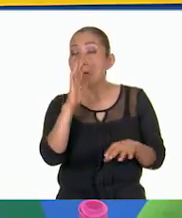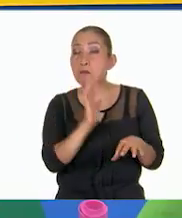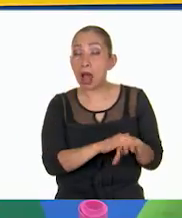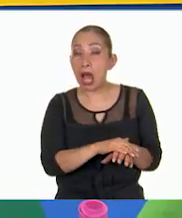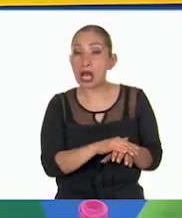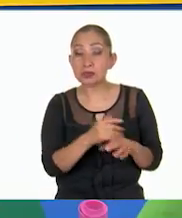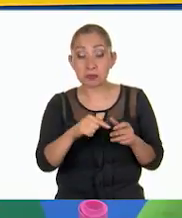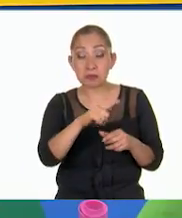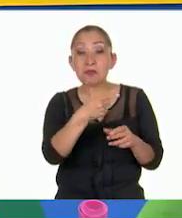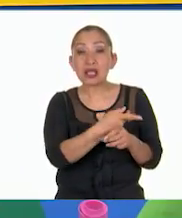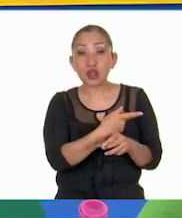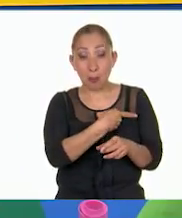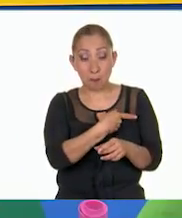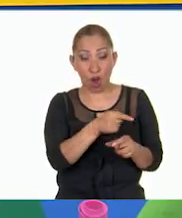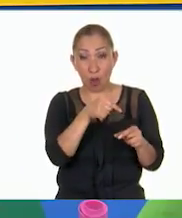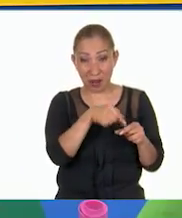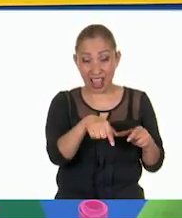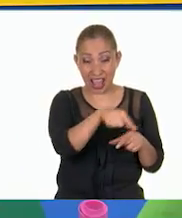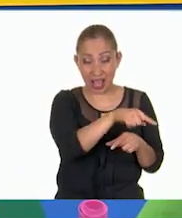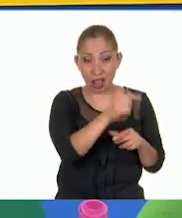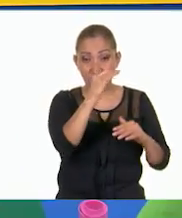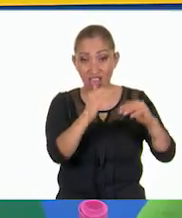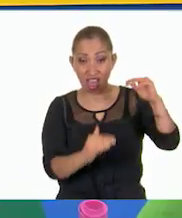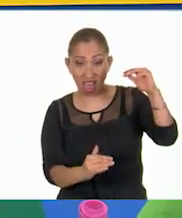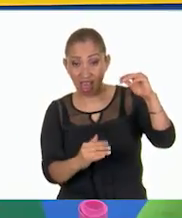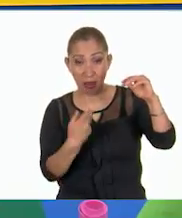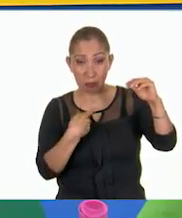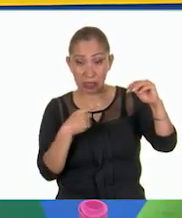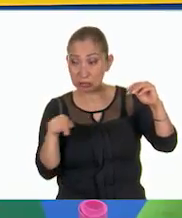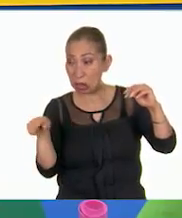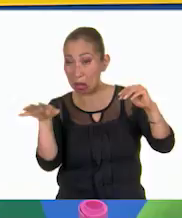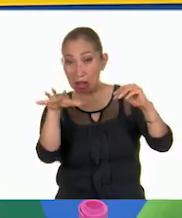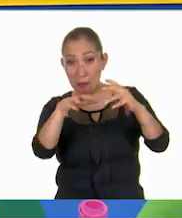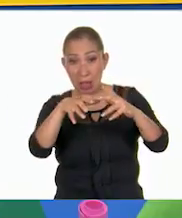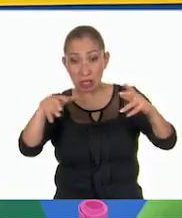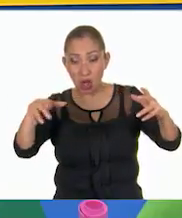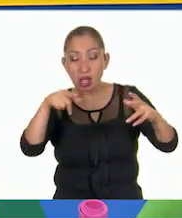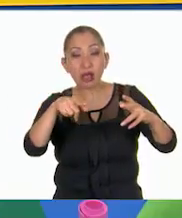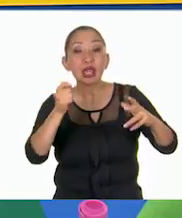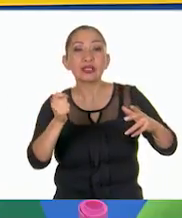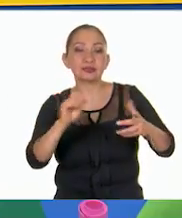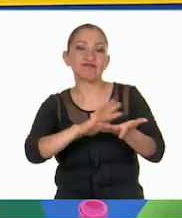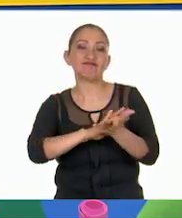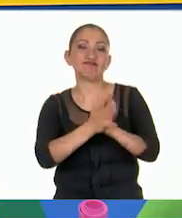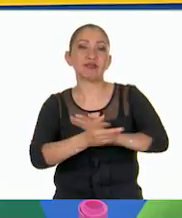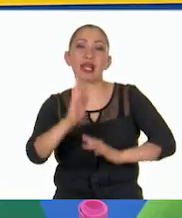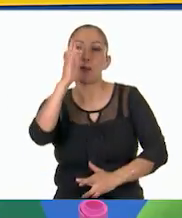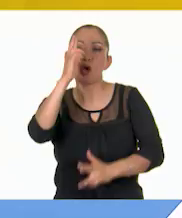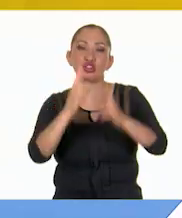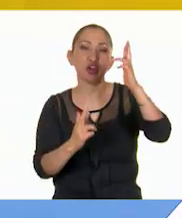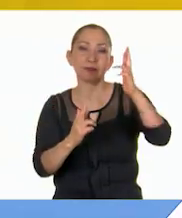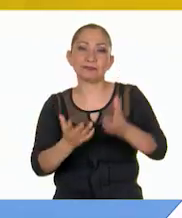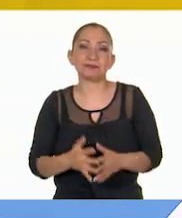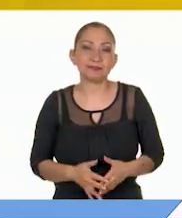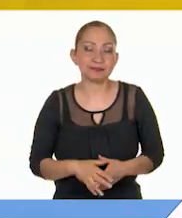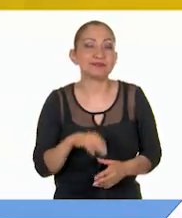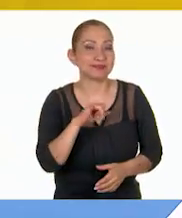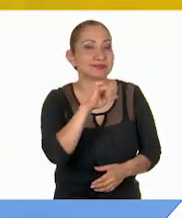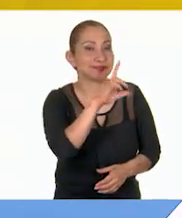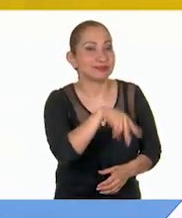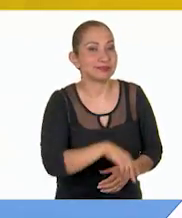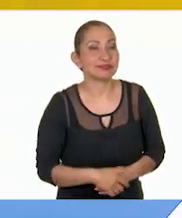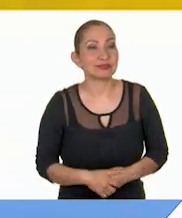principales consecuencias de esa pobreza y de esa desigualdad generalizada, pues fue la revolución. Así es,